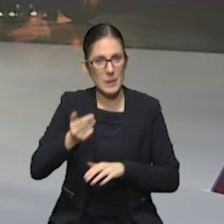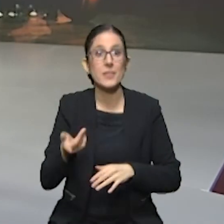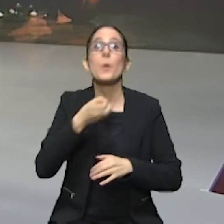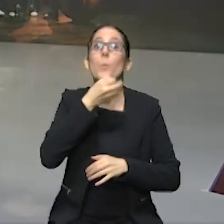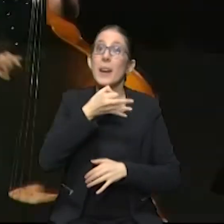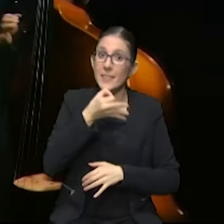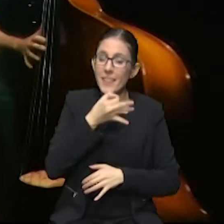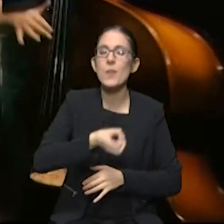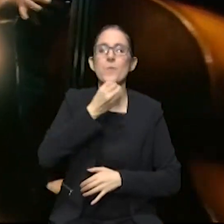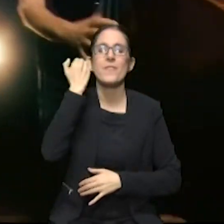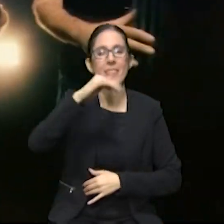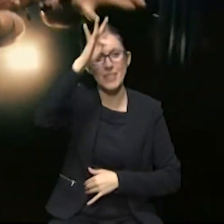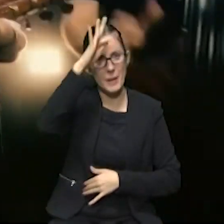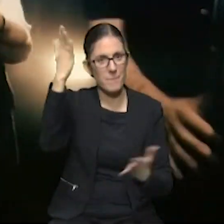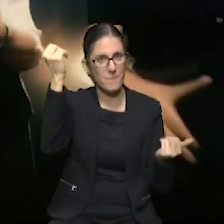semana. Adiós.